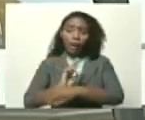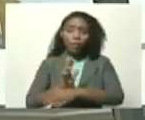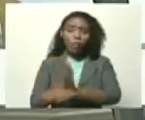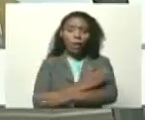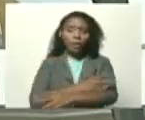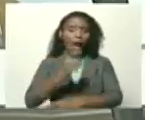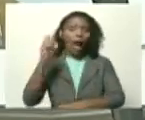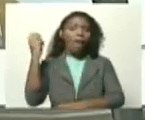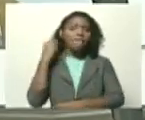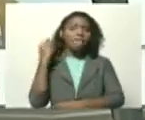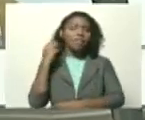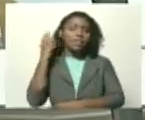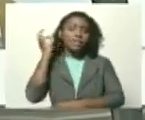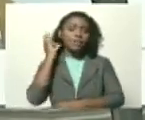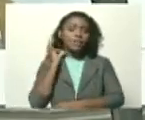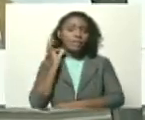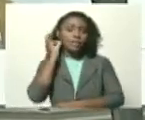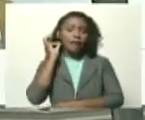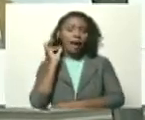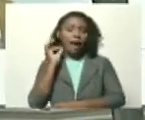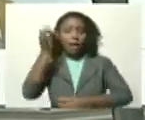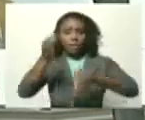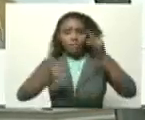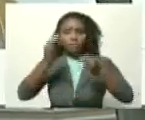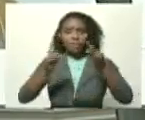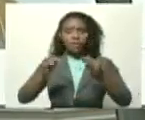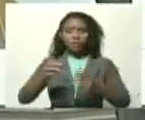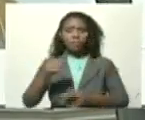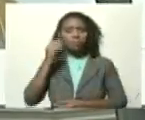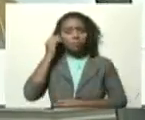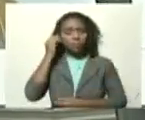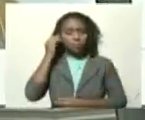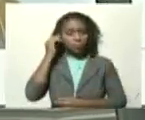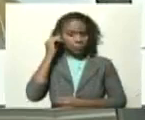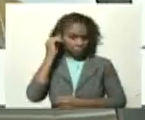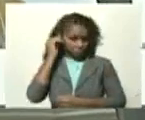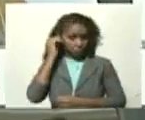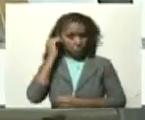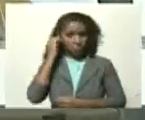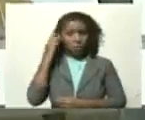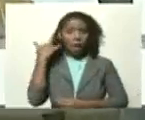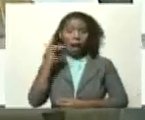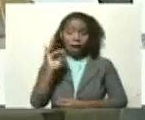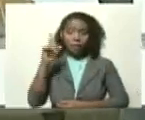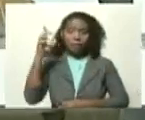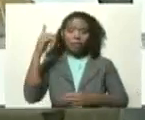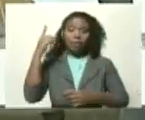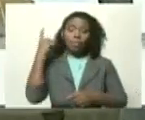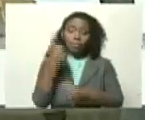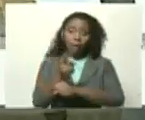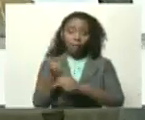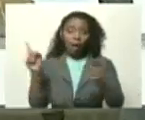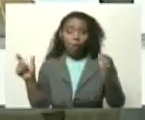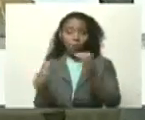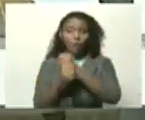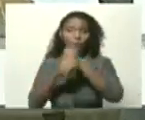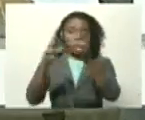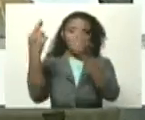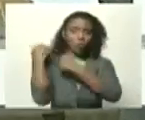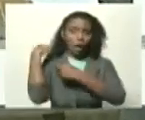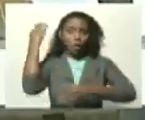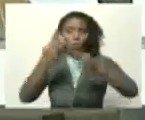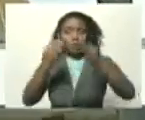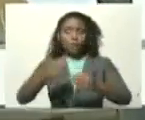de la República, el doctor Tareb William Saab, y tiene que haber responsables. La justicia